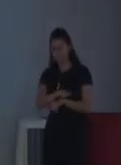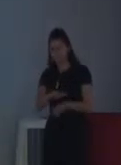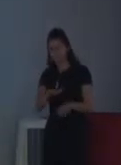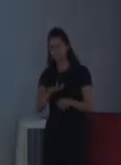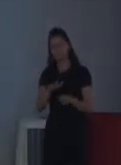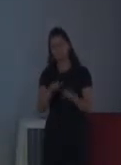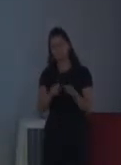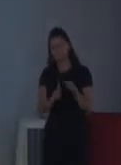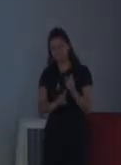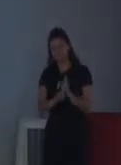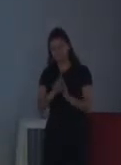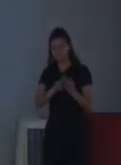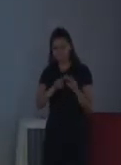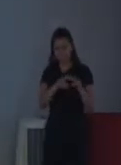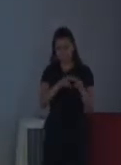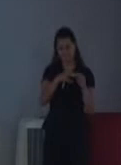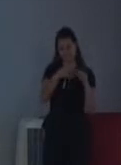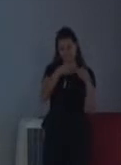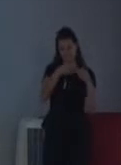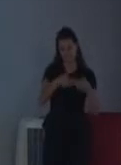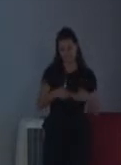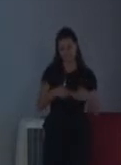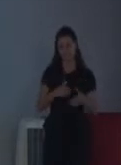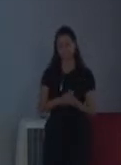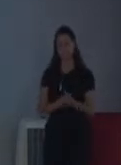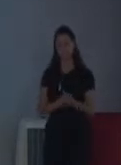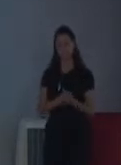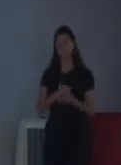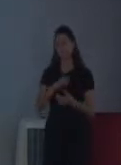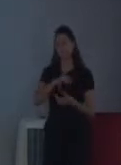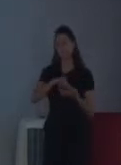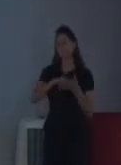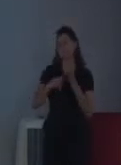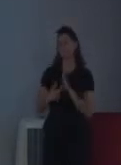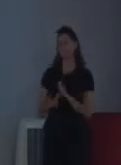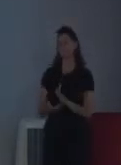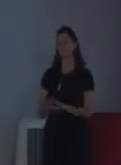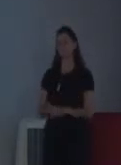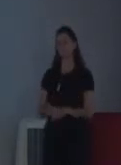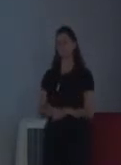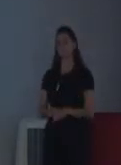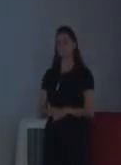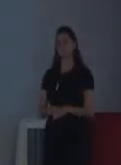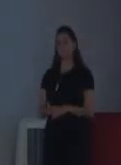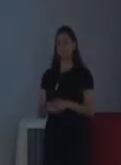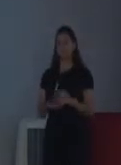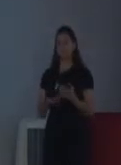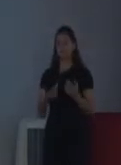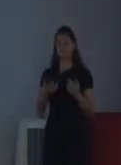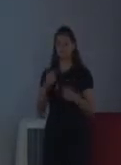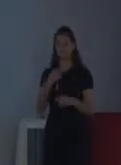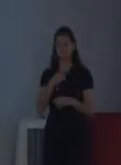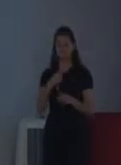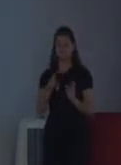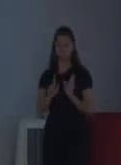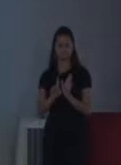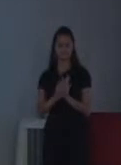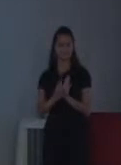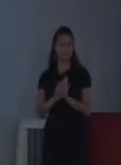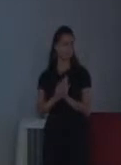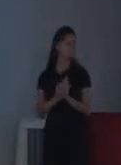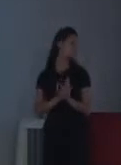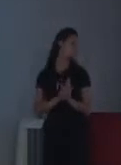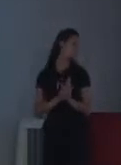el ámbito de la discapacidad. ¿Qué quiere decir ello? Que este decreto